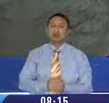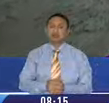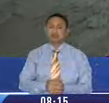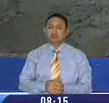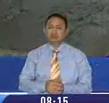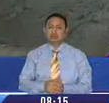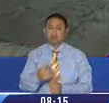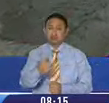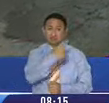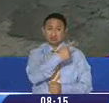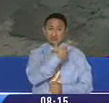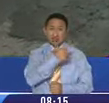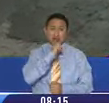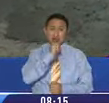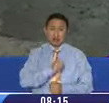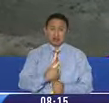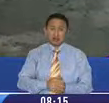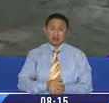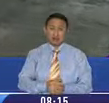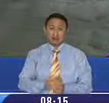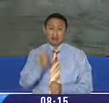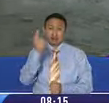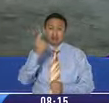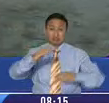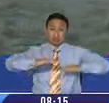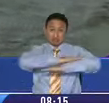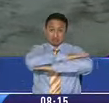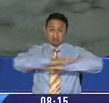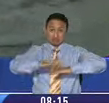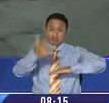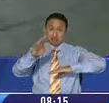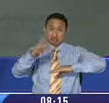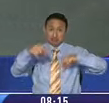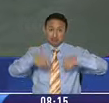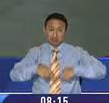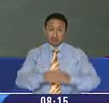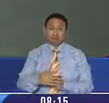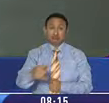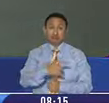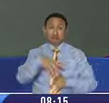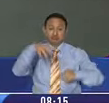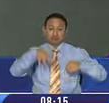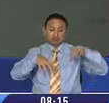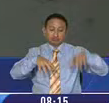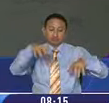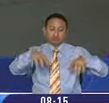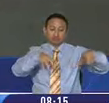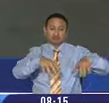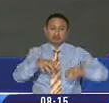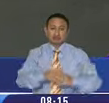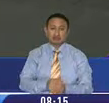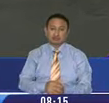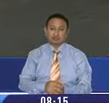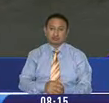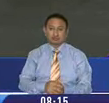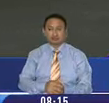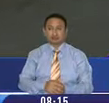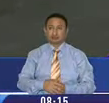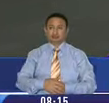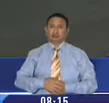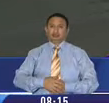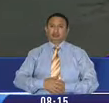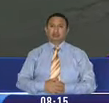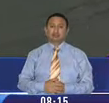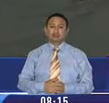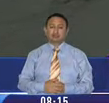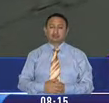asfalto anterior, el primer asfalto ya no aparece, solo son los baches que vienen a rellenar, y